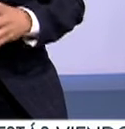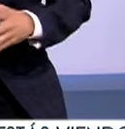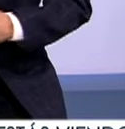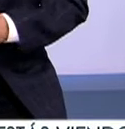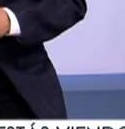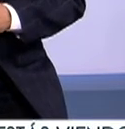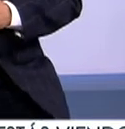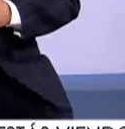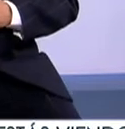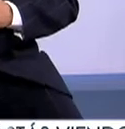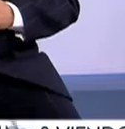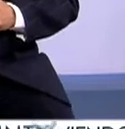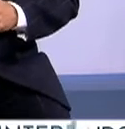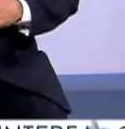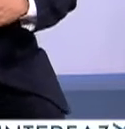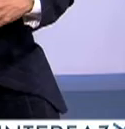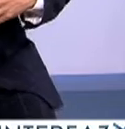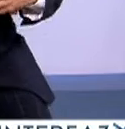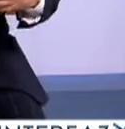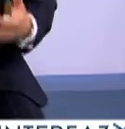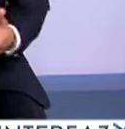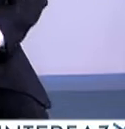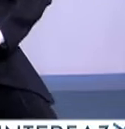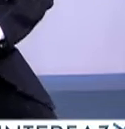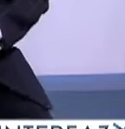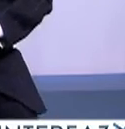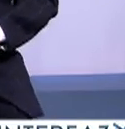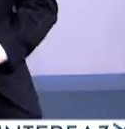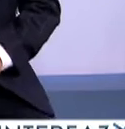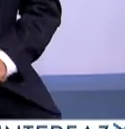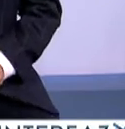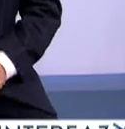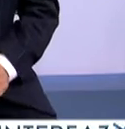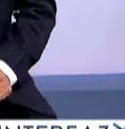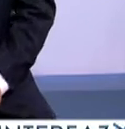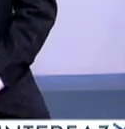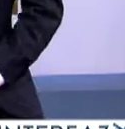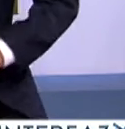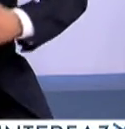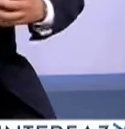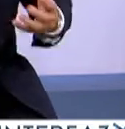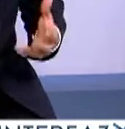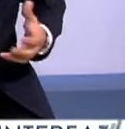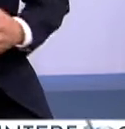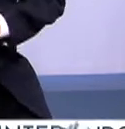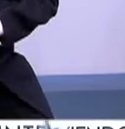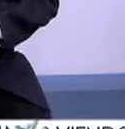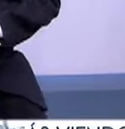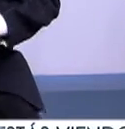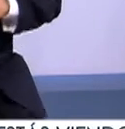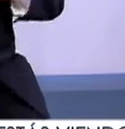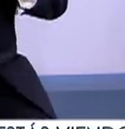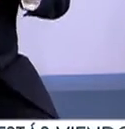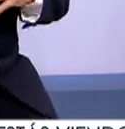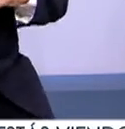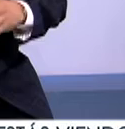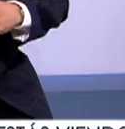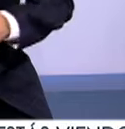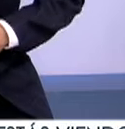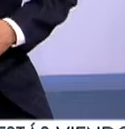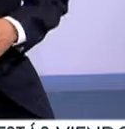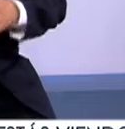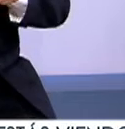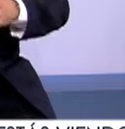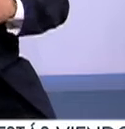siempre polémico, no obstante creo yo que debemos de ponerlo sobre la mesa de la opinión pública, la opinión de toda la sociedad y es el